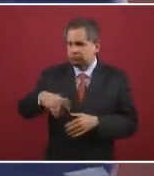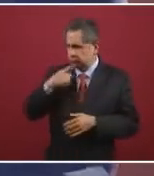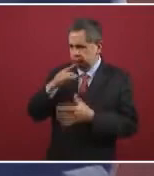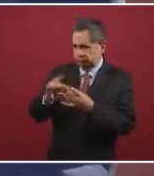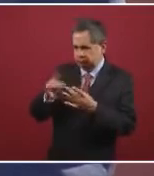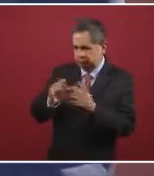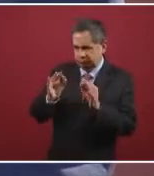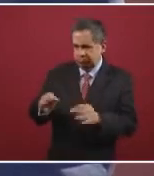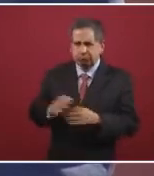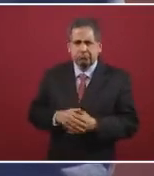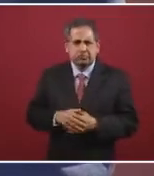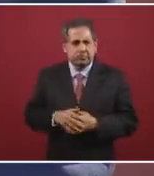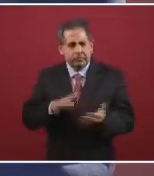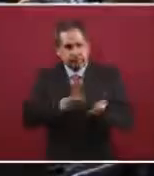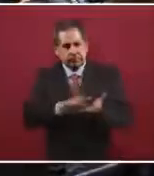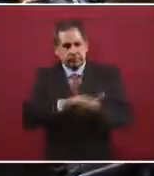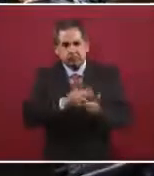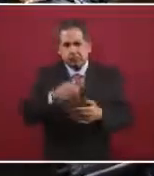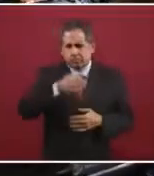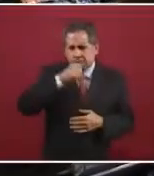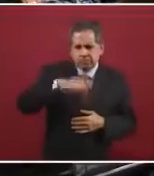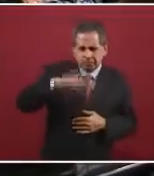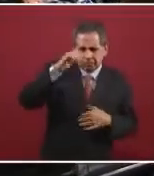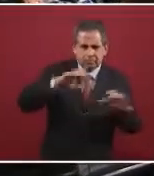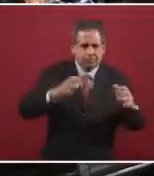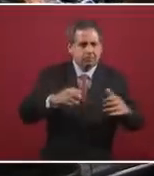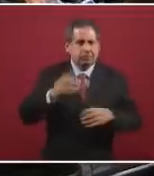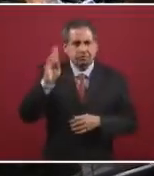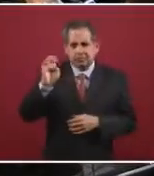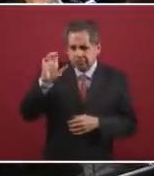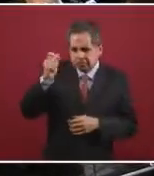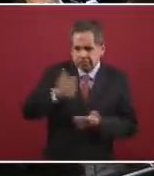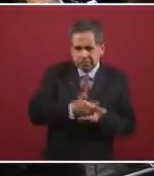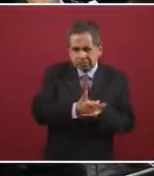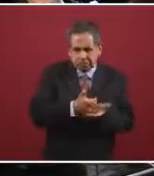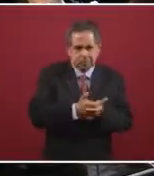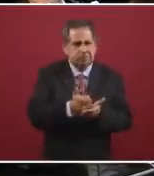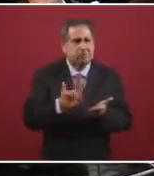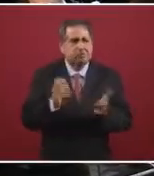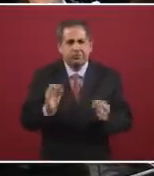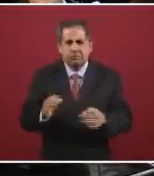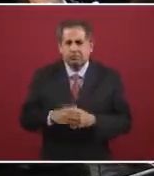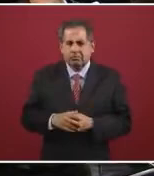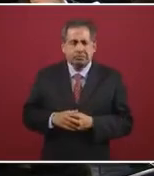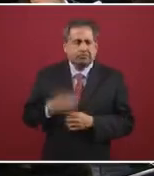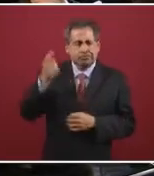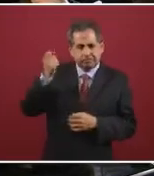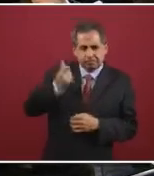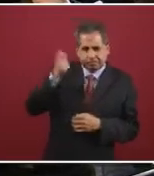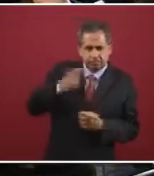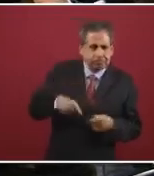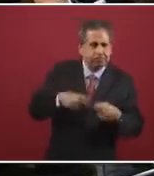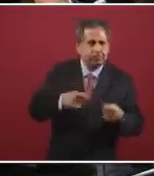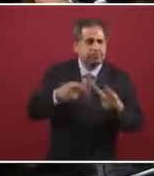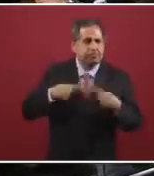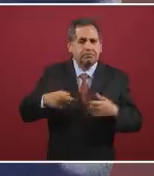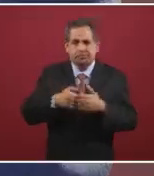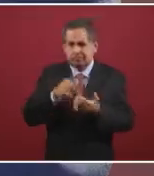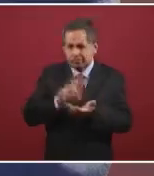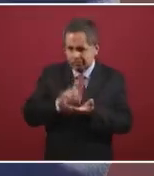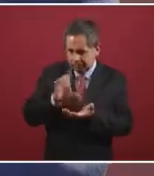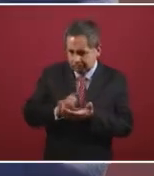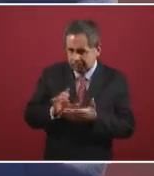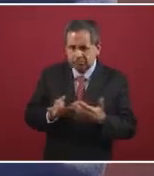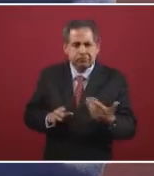mencionabas, los apoyos a los adultos mayores, las becas, las pensiones a personas con